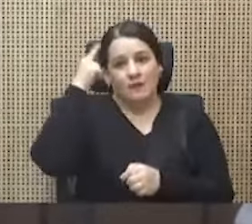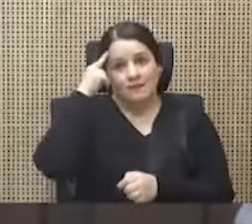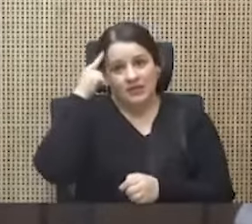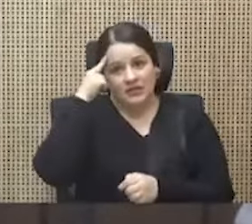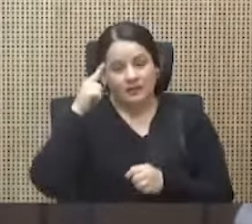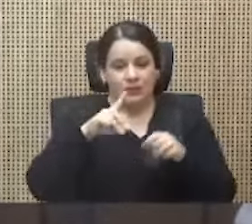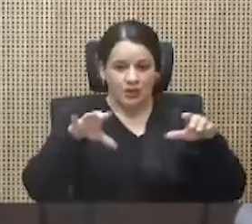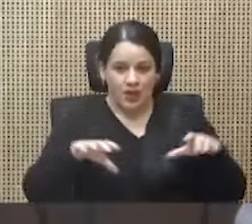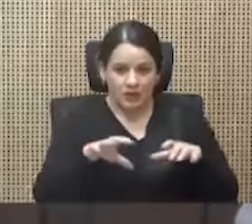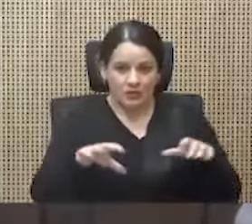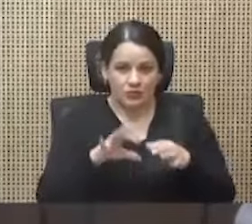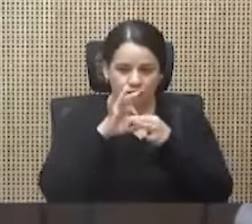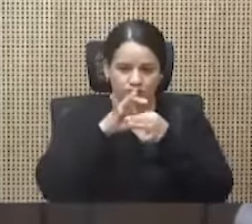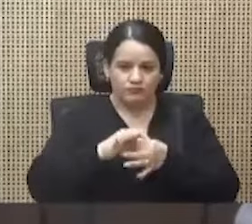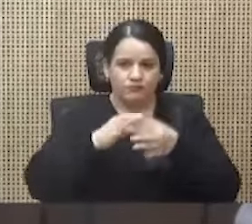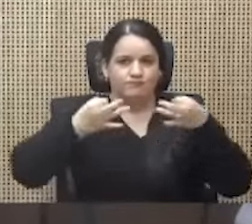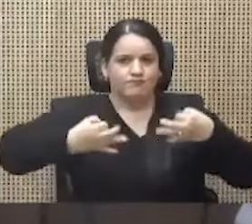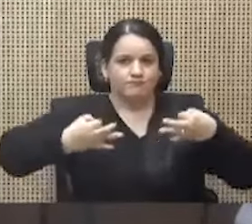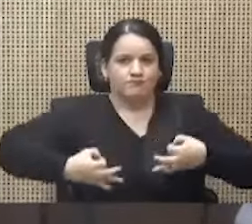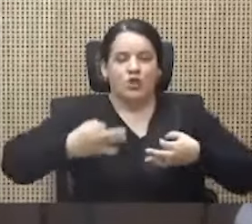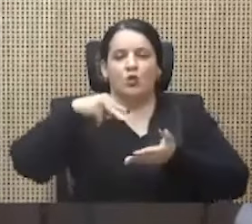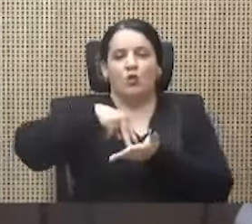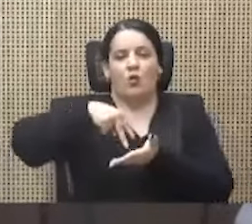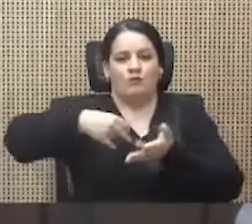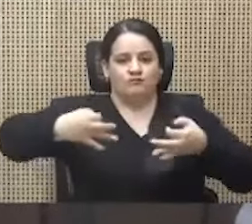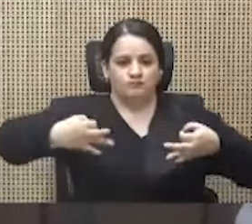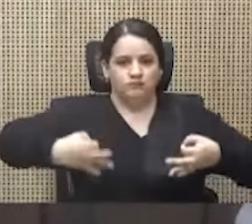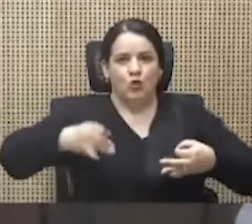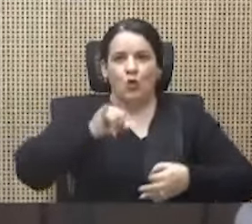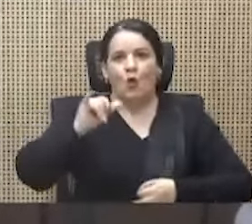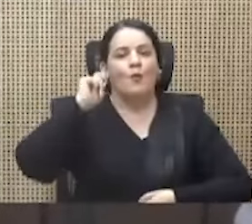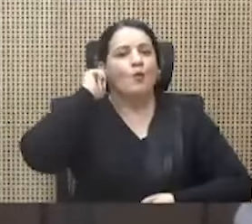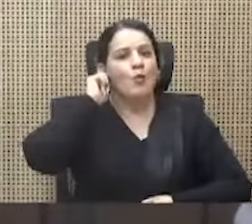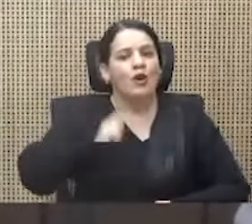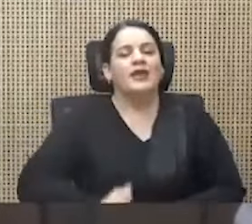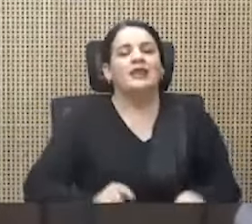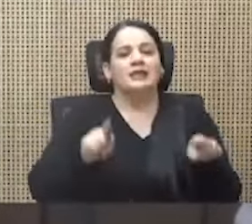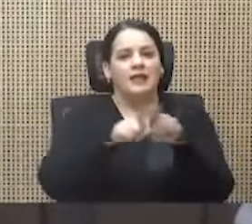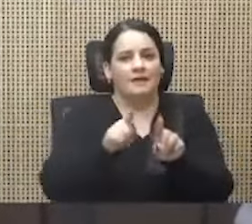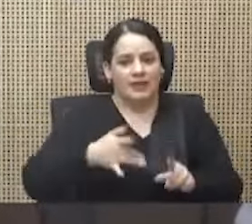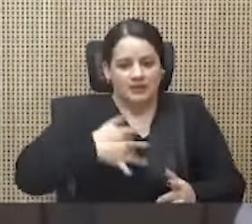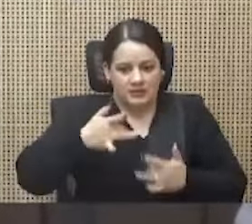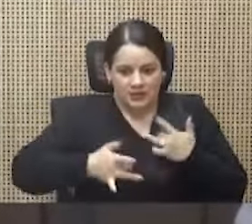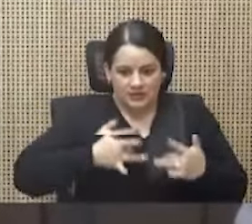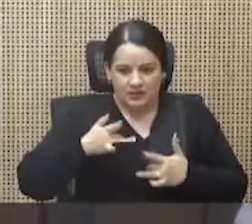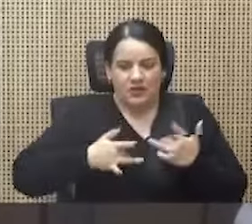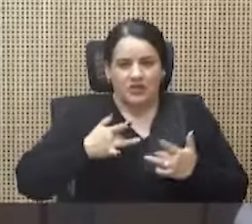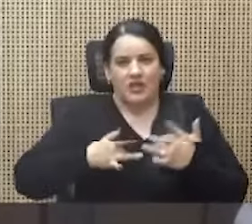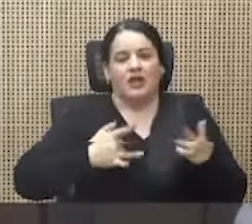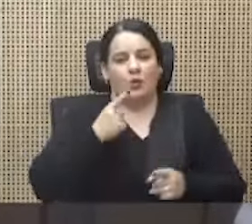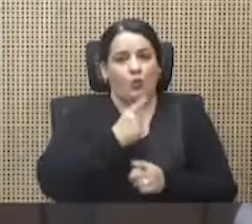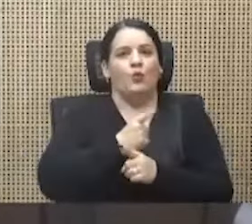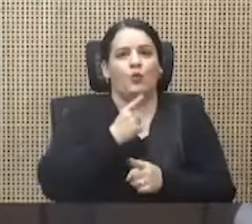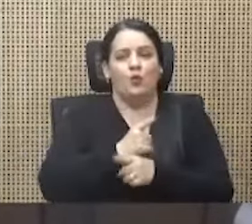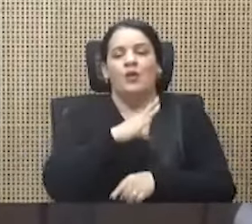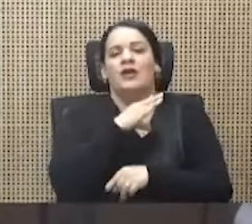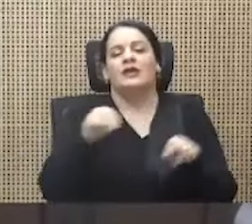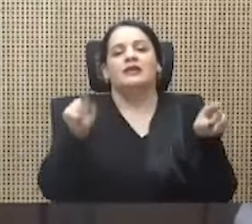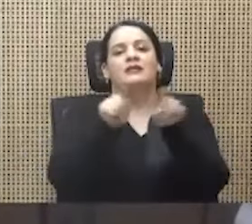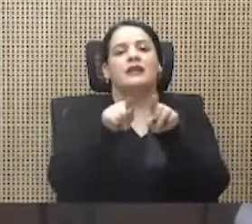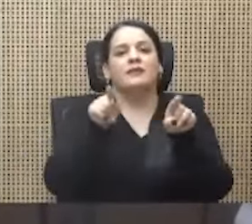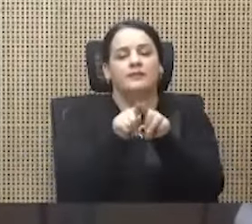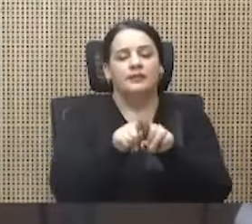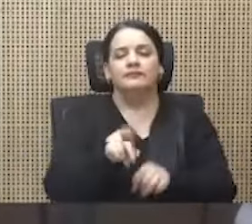en nuestra posición de mujeres. Congruentes en nuestra sensibilidad y